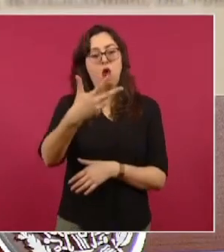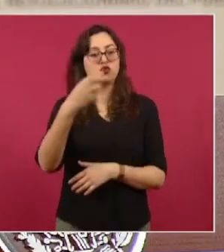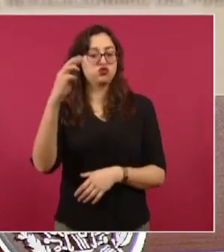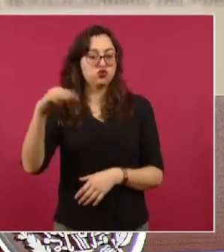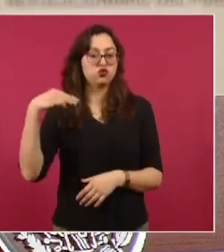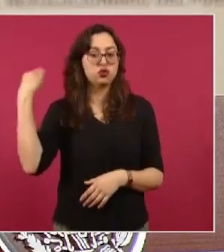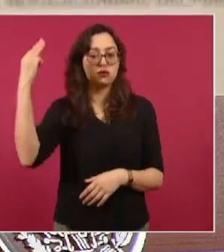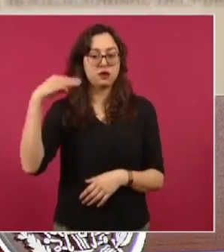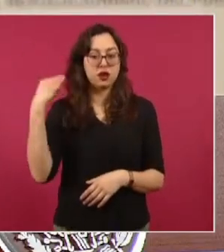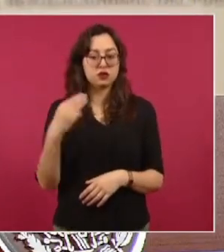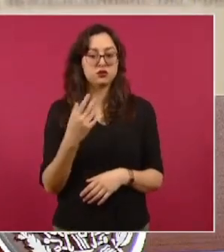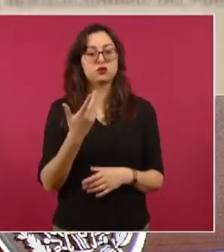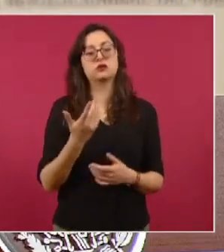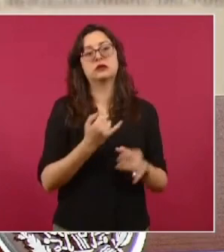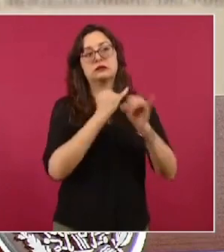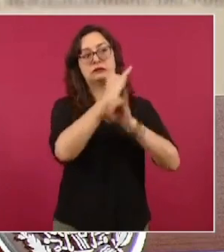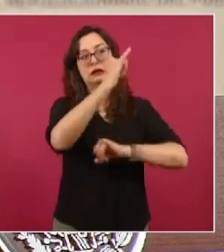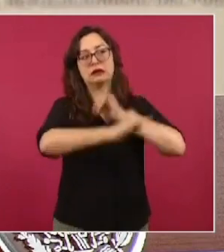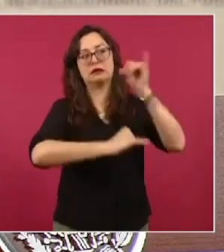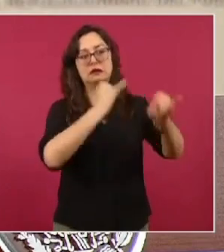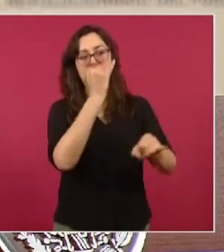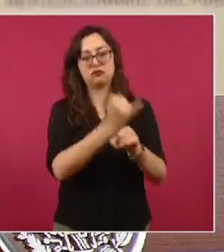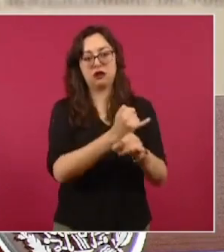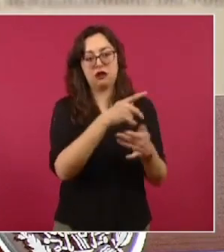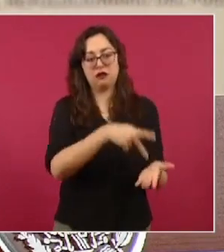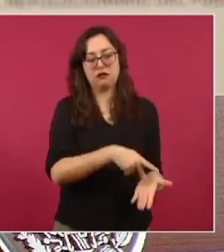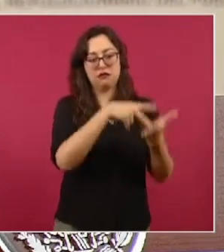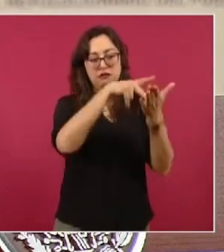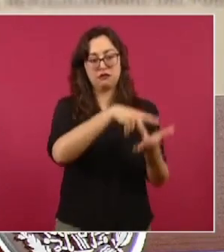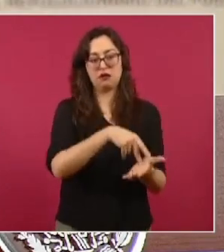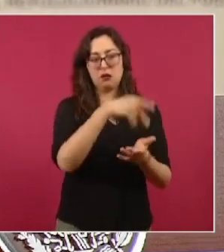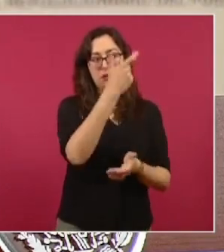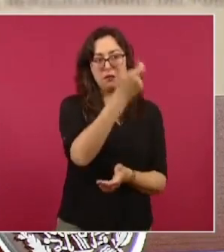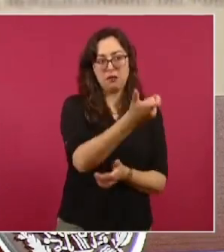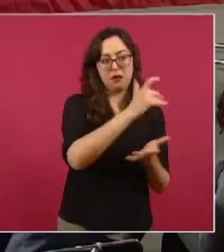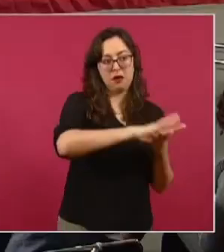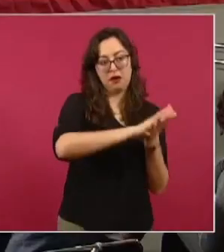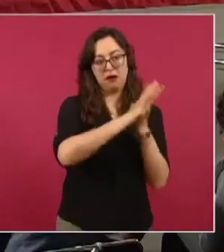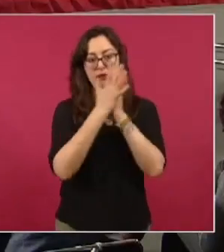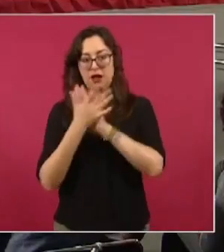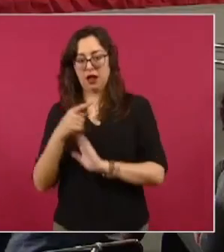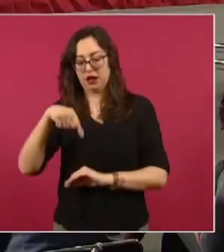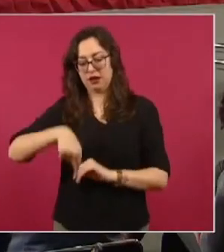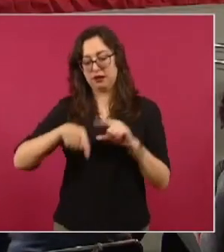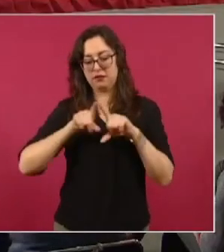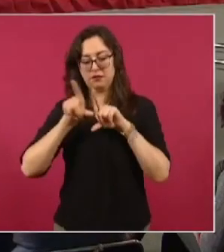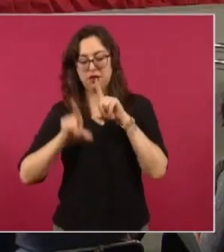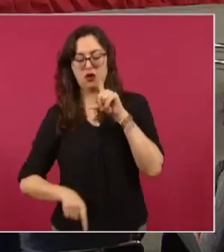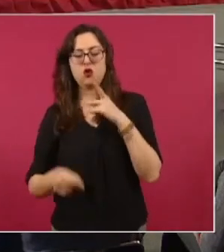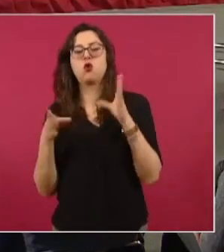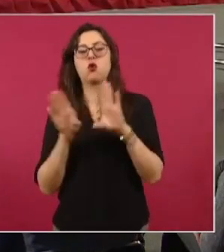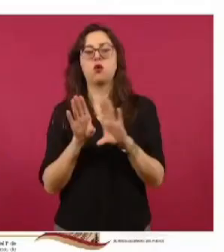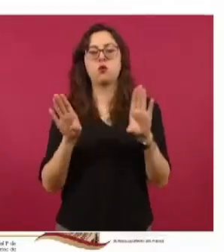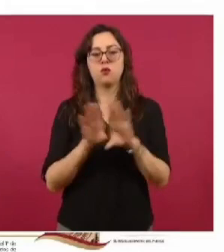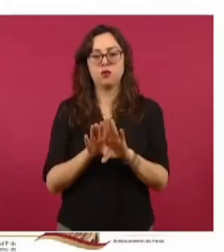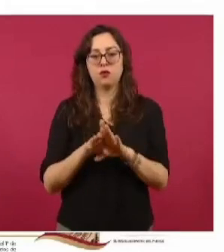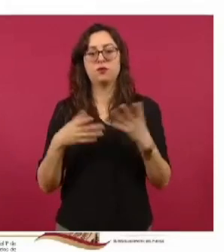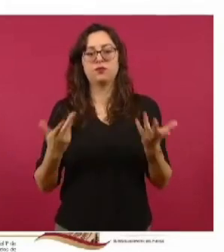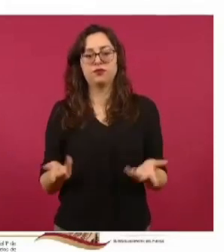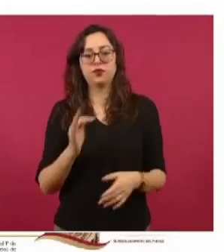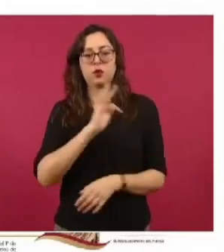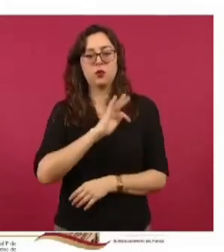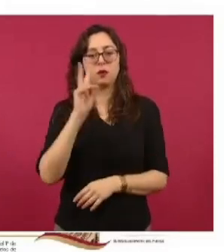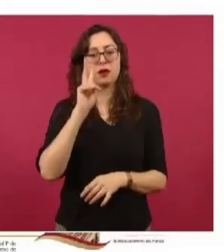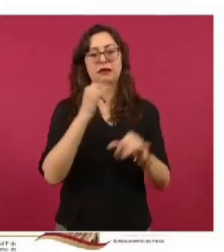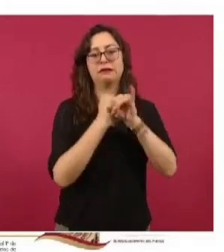convirtiendo a pesos y a kilos, el precio internacional está en 22 pesos con 23 centavos el kilo,